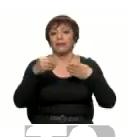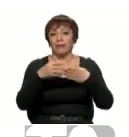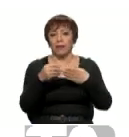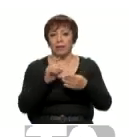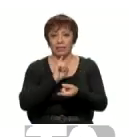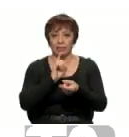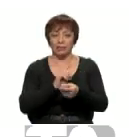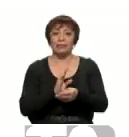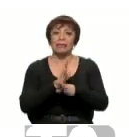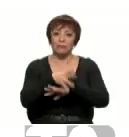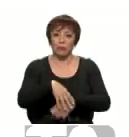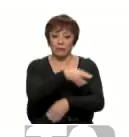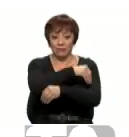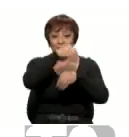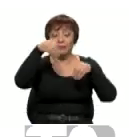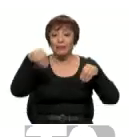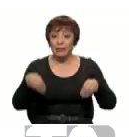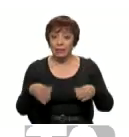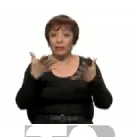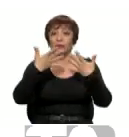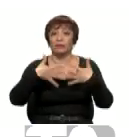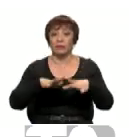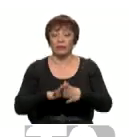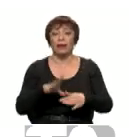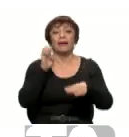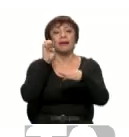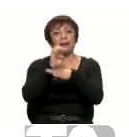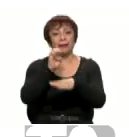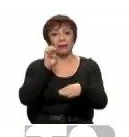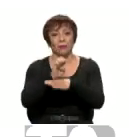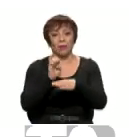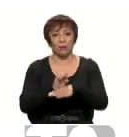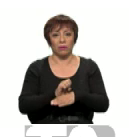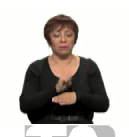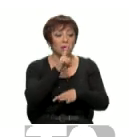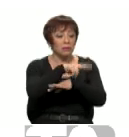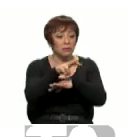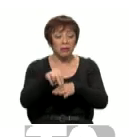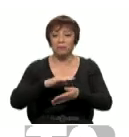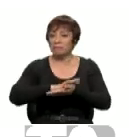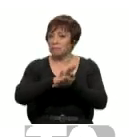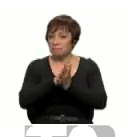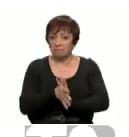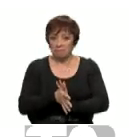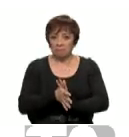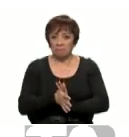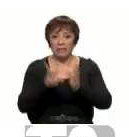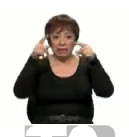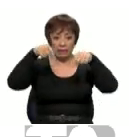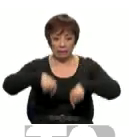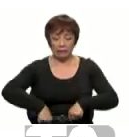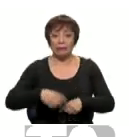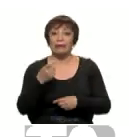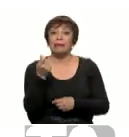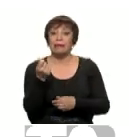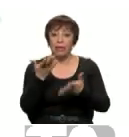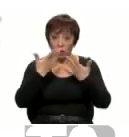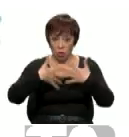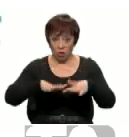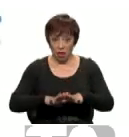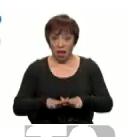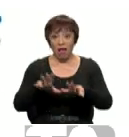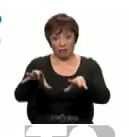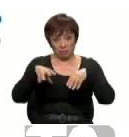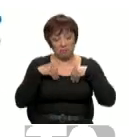transferidos del central de venezuela a su similar en el ecuador sin supervisión internacional una vez aquí el dinero que ya era lícito